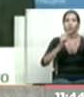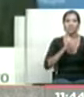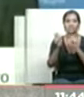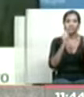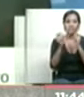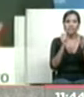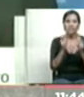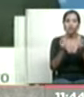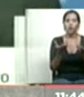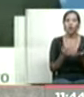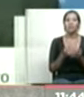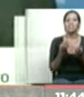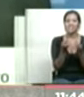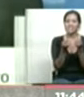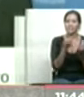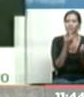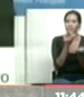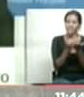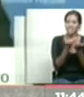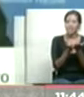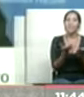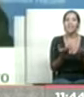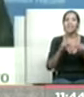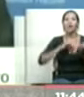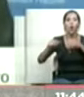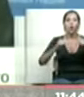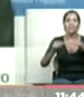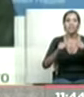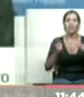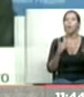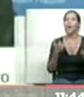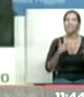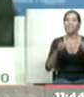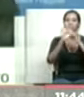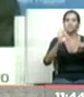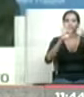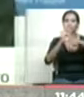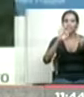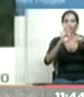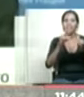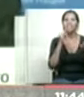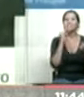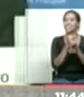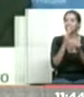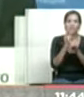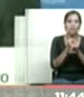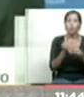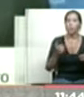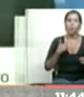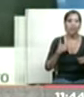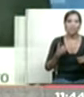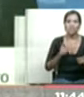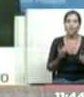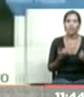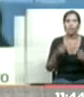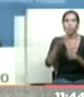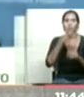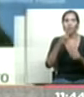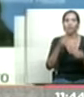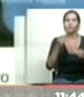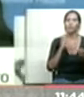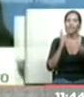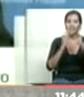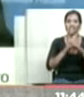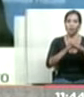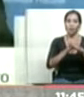de financiamiento y otras transacciones en cualquier divisa, digital, moneda digital, token digital, buscando esta orden